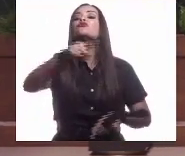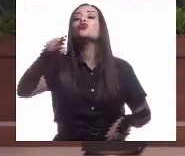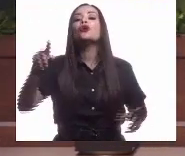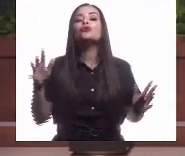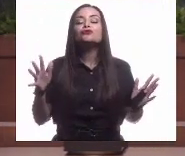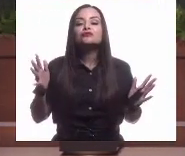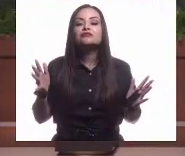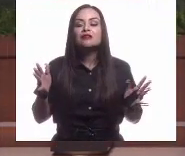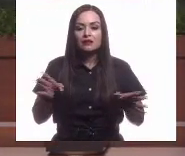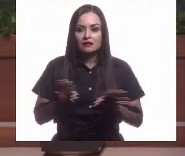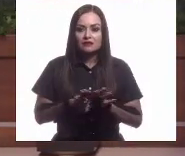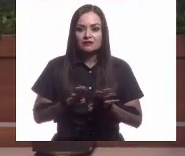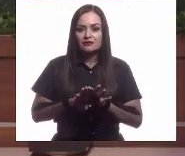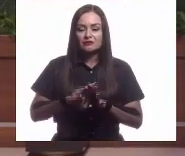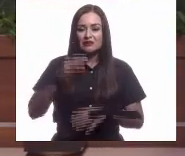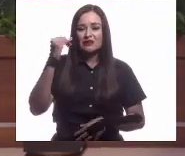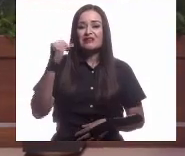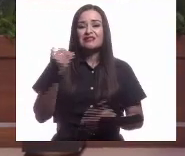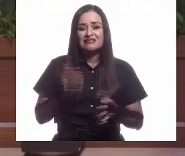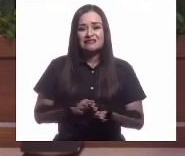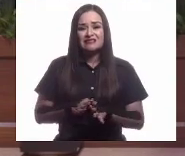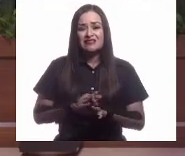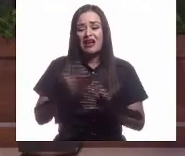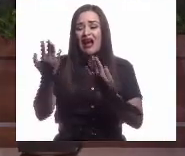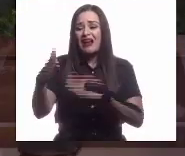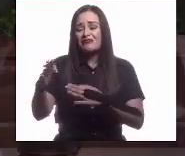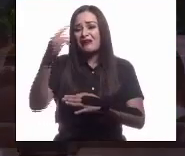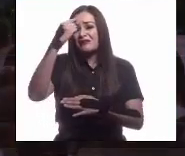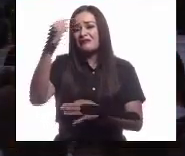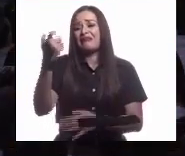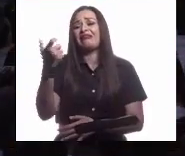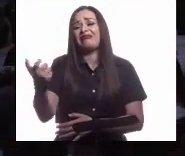han recurrido a una institución financiera para pedir un préstamo?